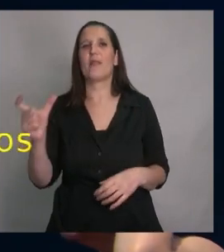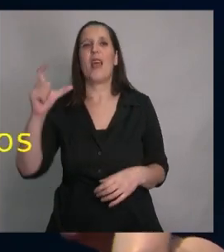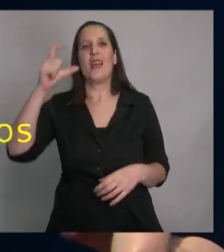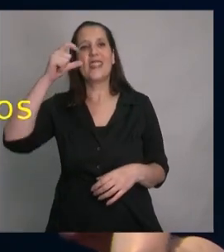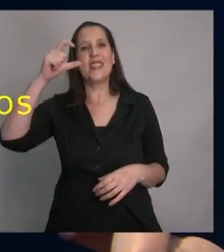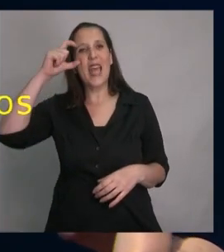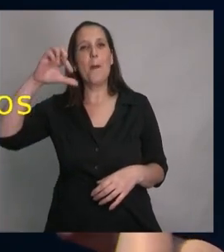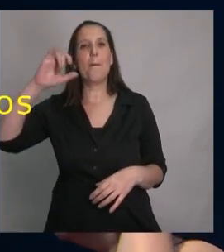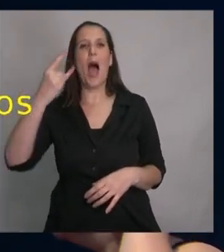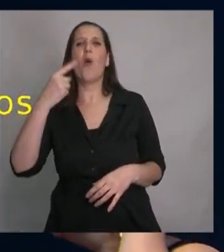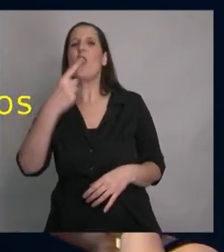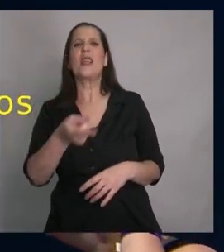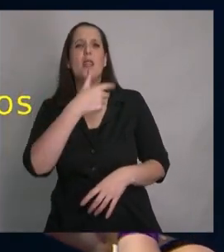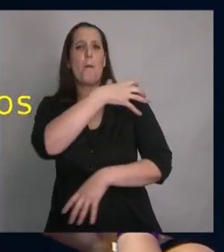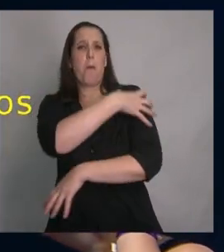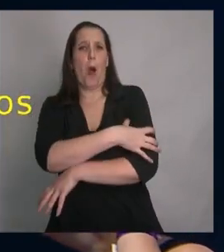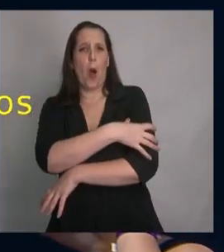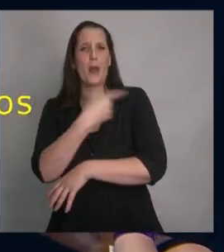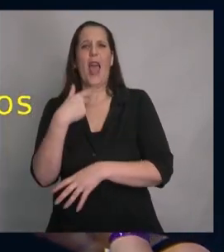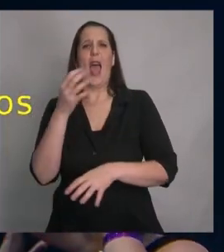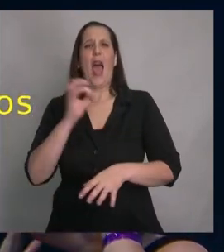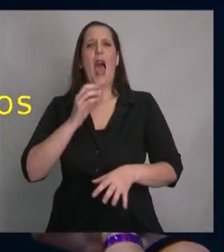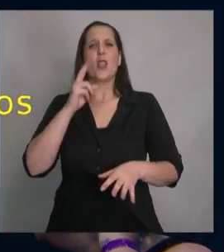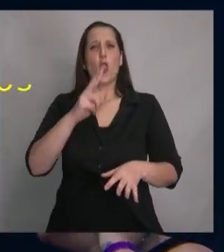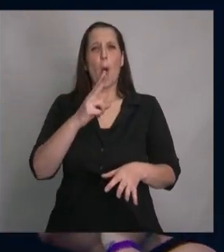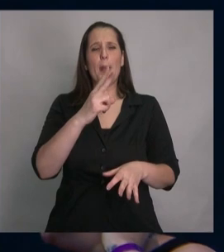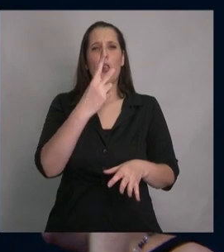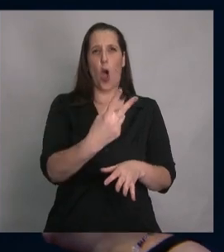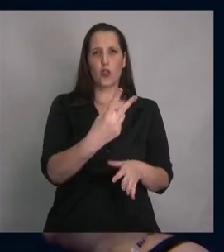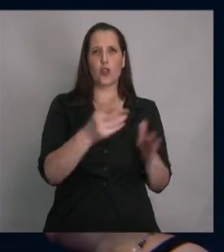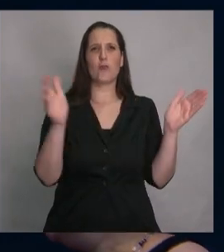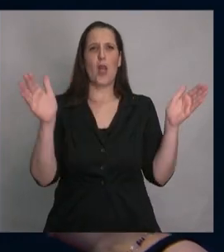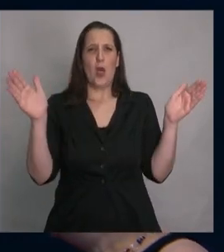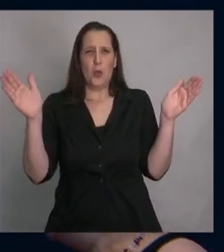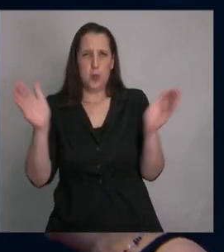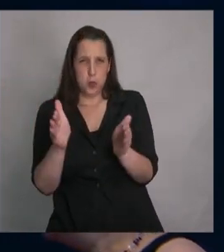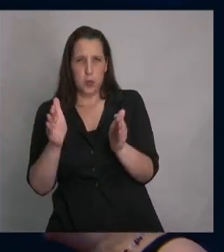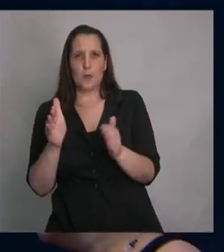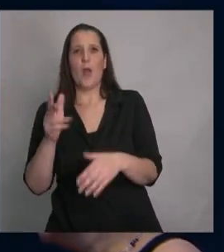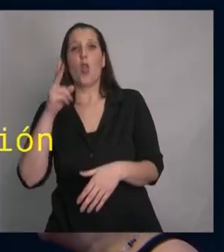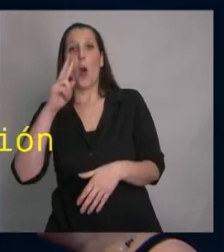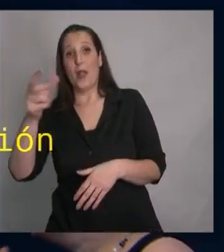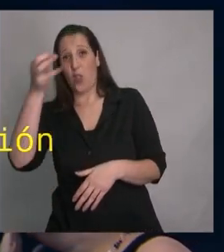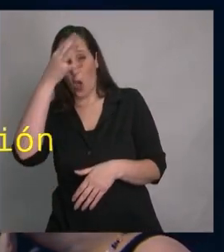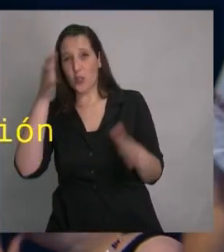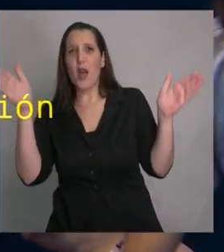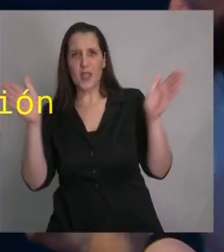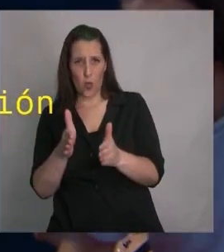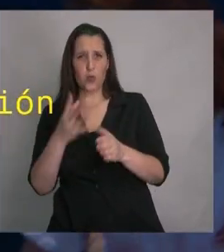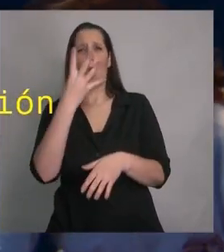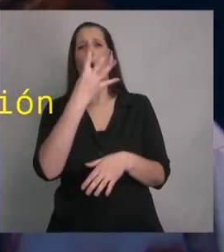de 2002 a 2013 en América Latina cae de 44%